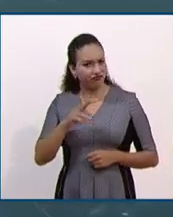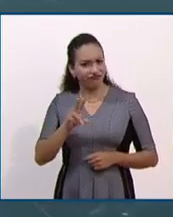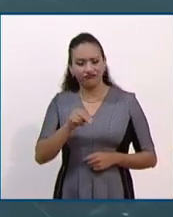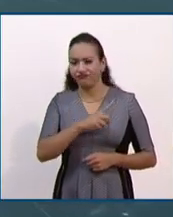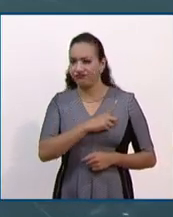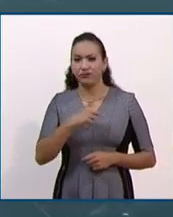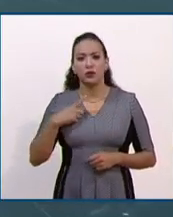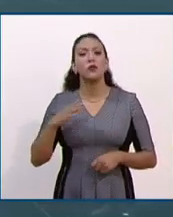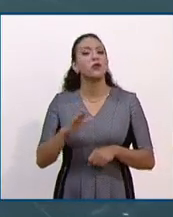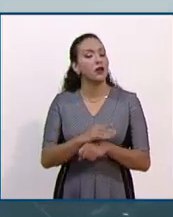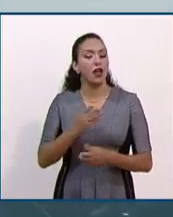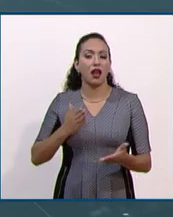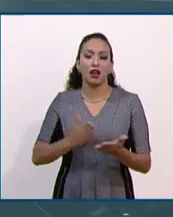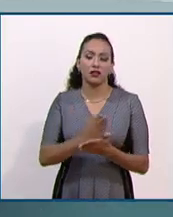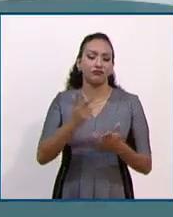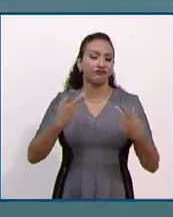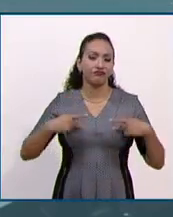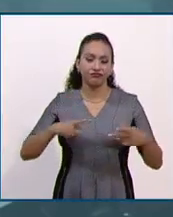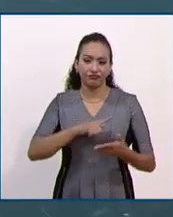la impartición de justicia.